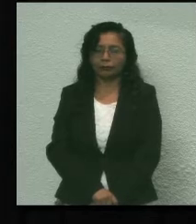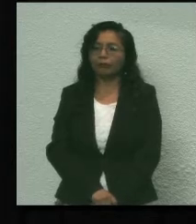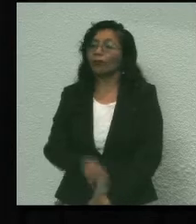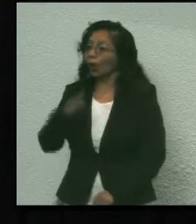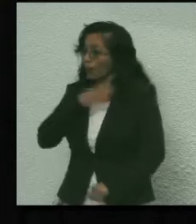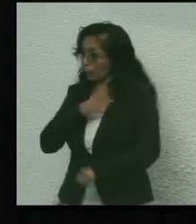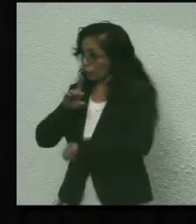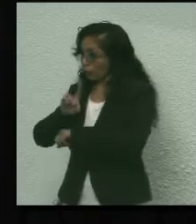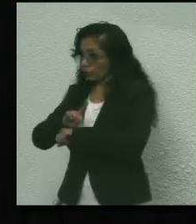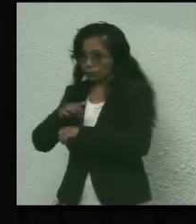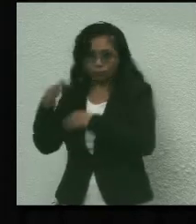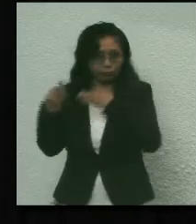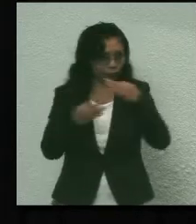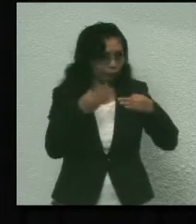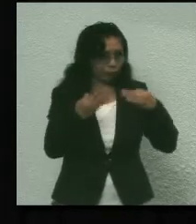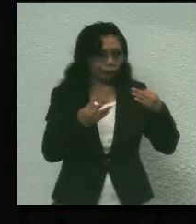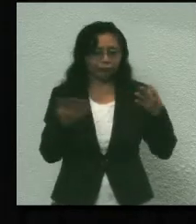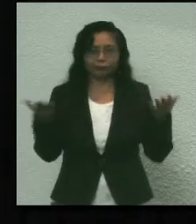Buenos días a todos.